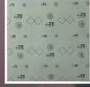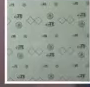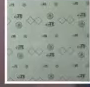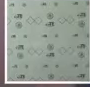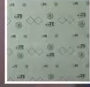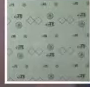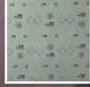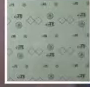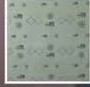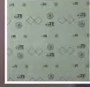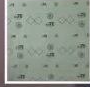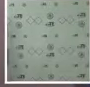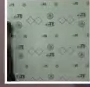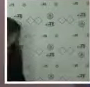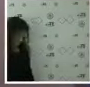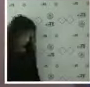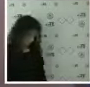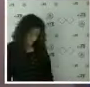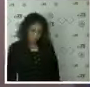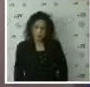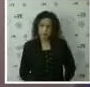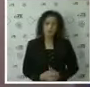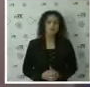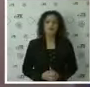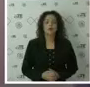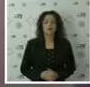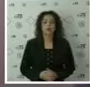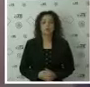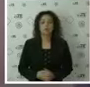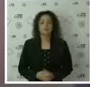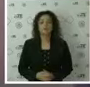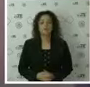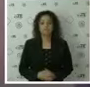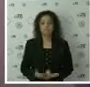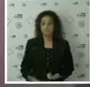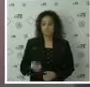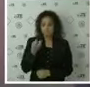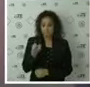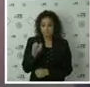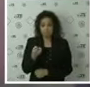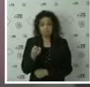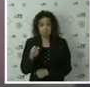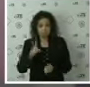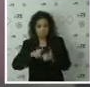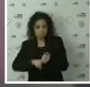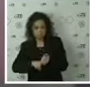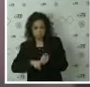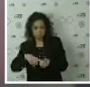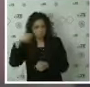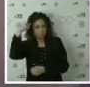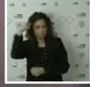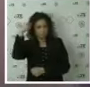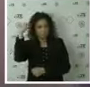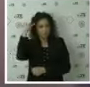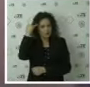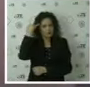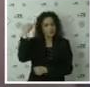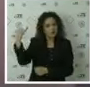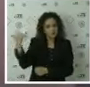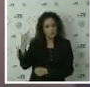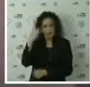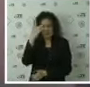posibilidad de estar expuestas y expuestos a muchas otras perspectivas con la misma intensidad, nuestra mentalidad o ideas se